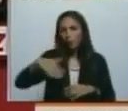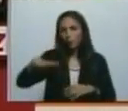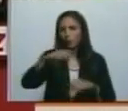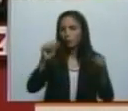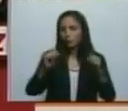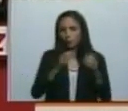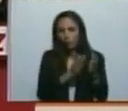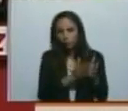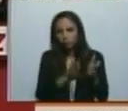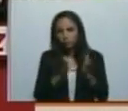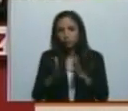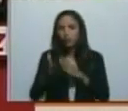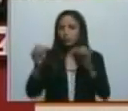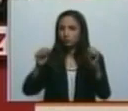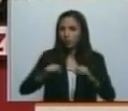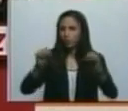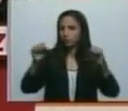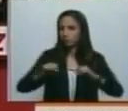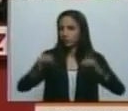sí, sí, y mil veces sí.